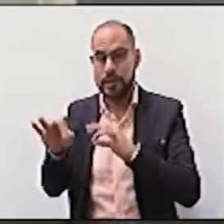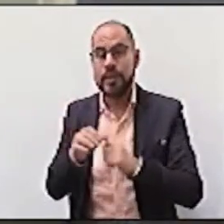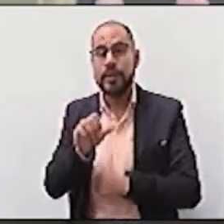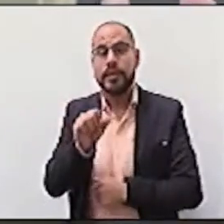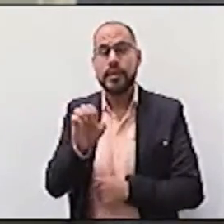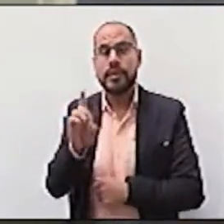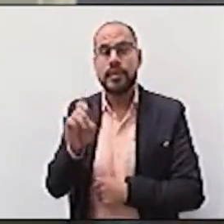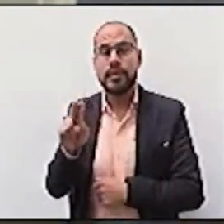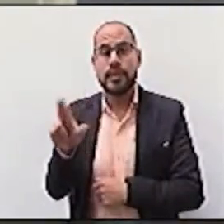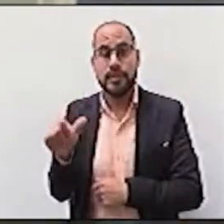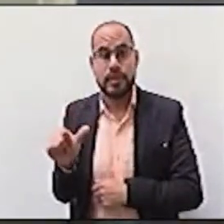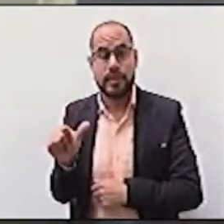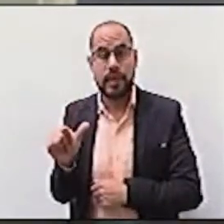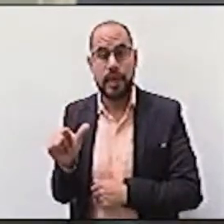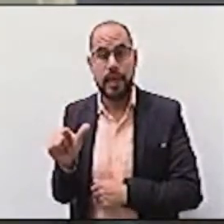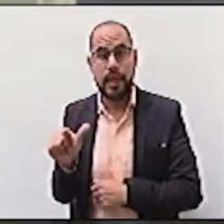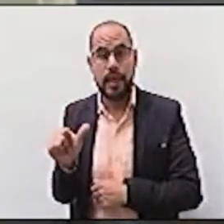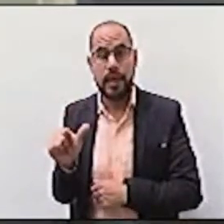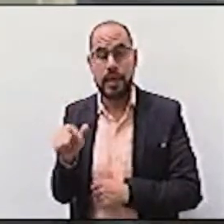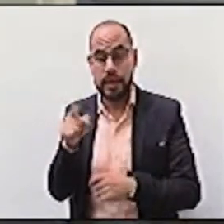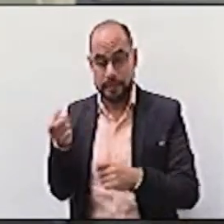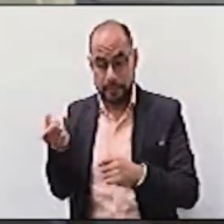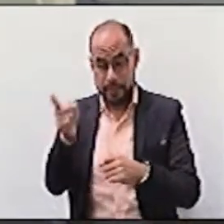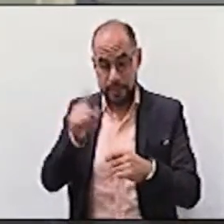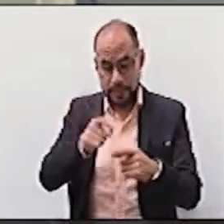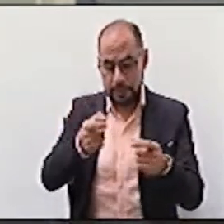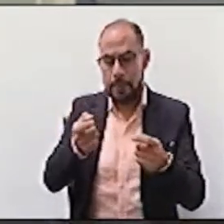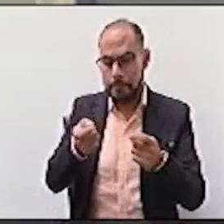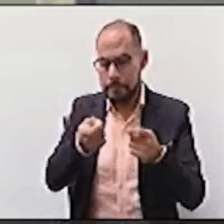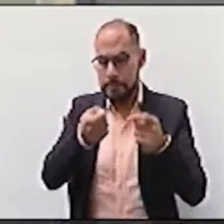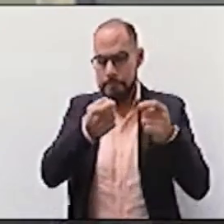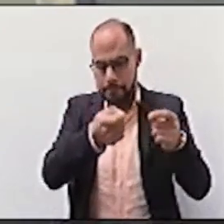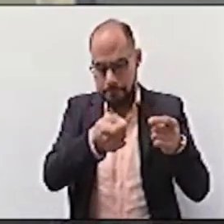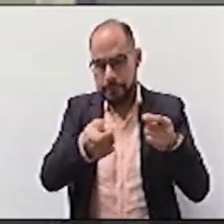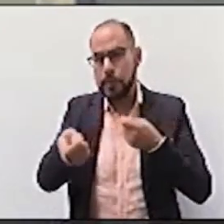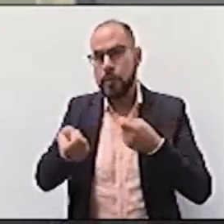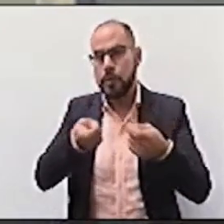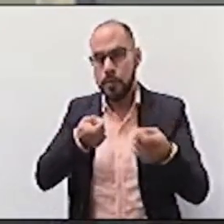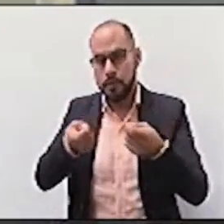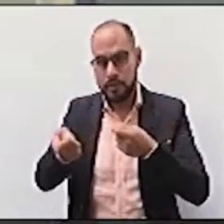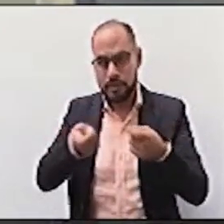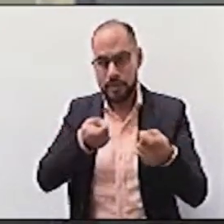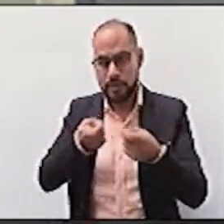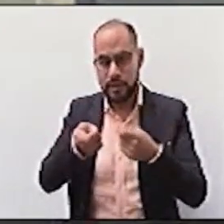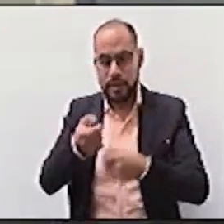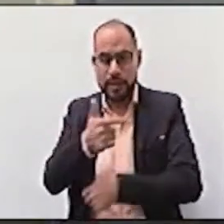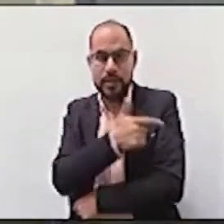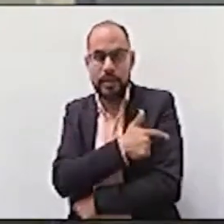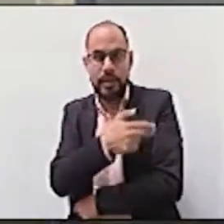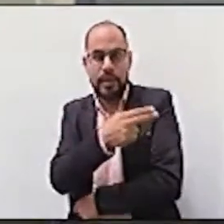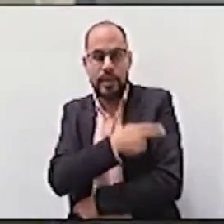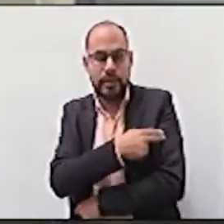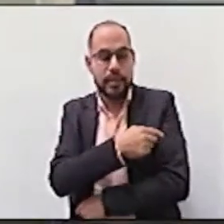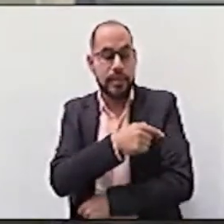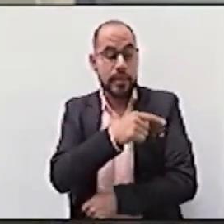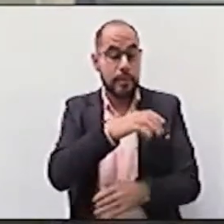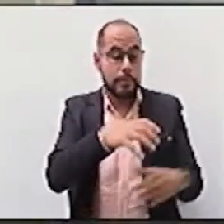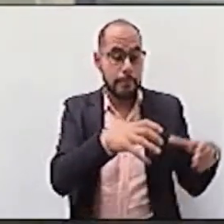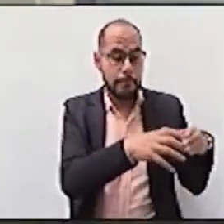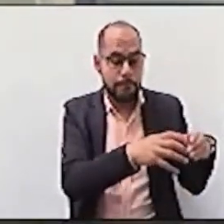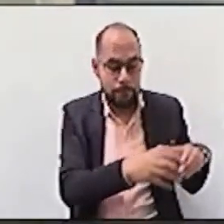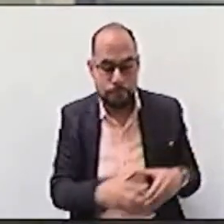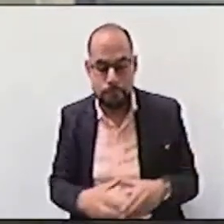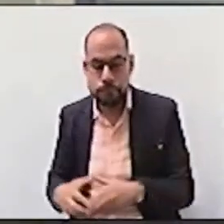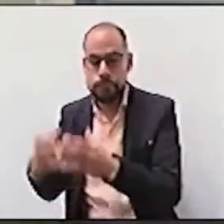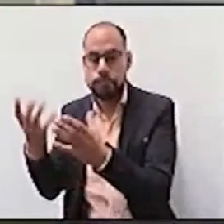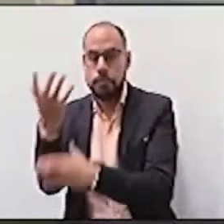Nacional tomara el control administrativo y operativo de la Guardia Nacional. Y entonces